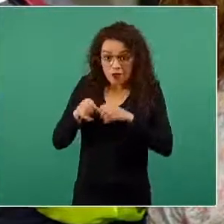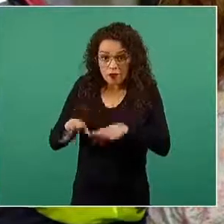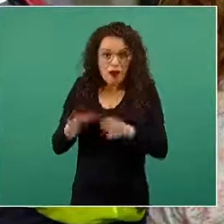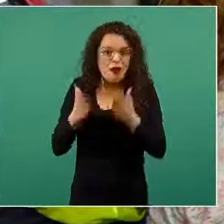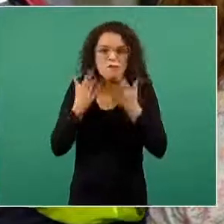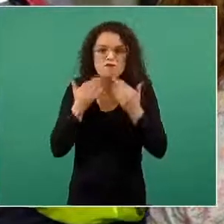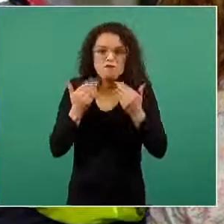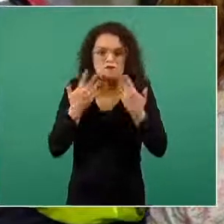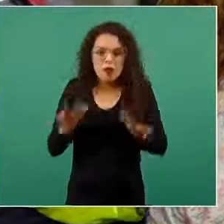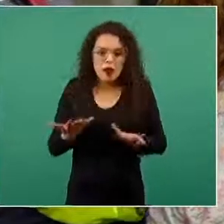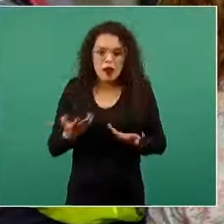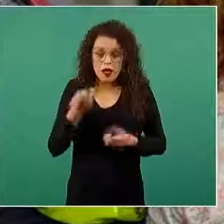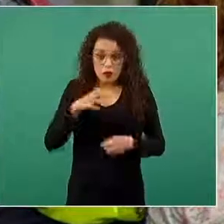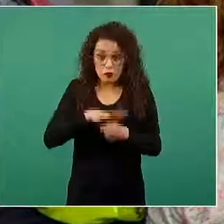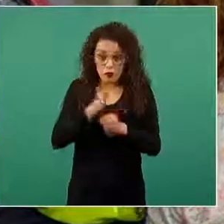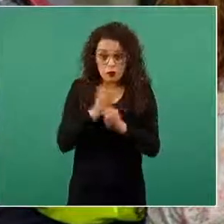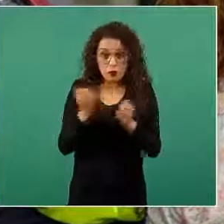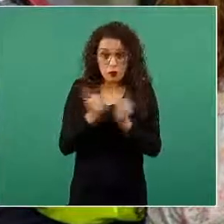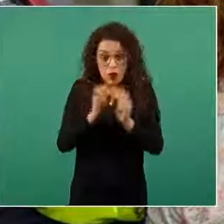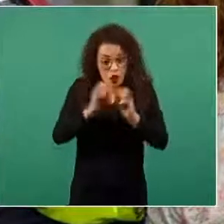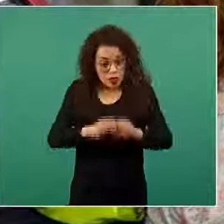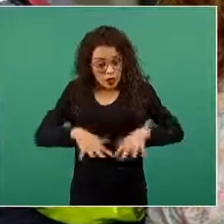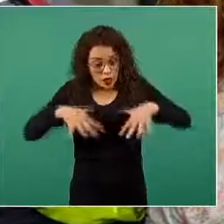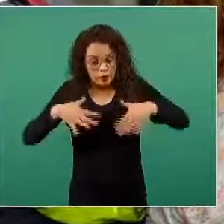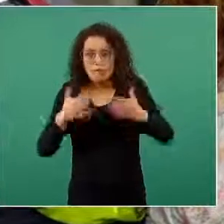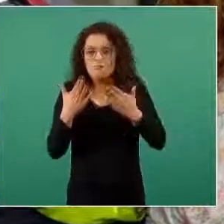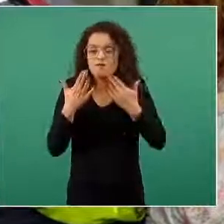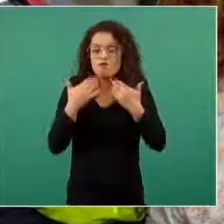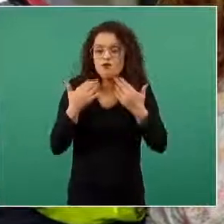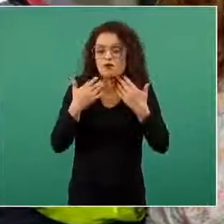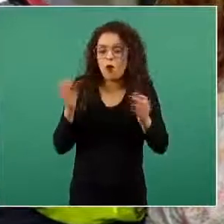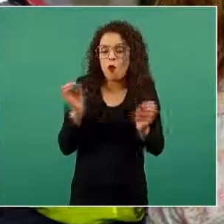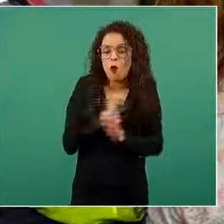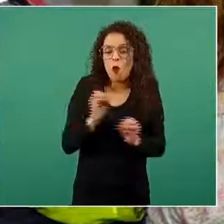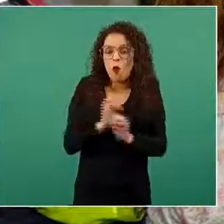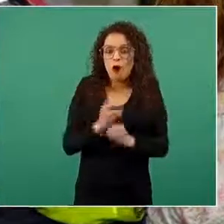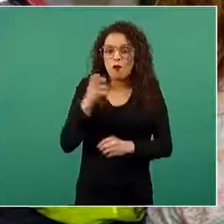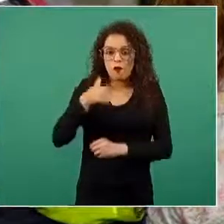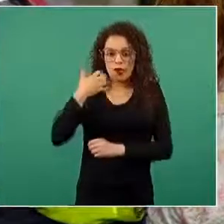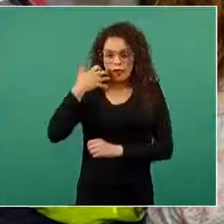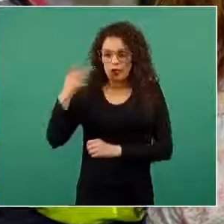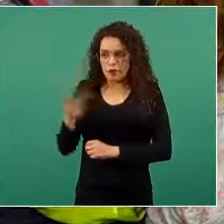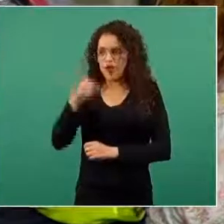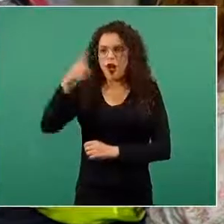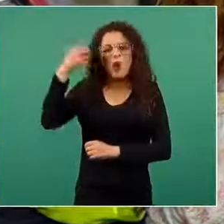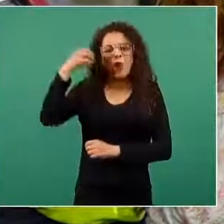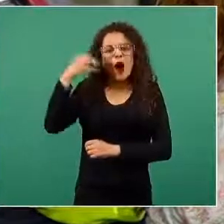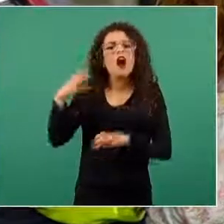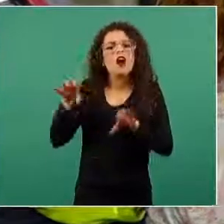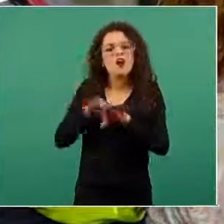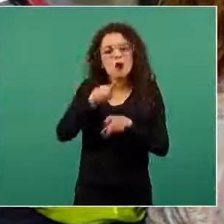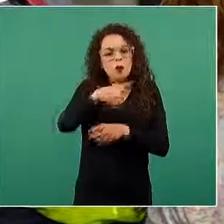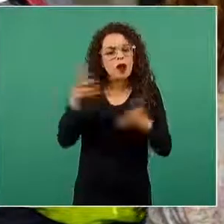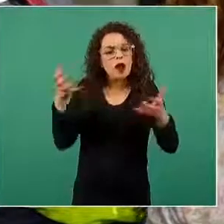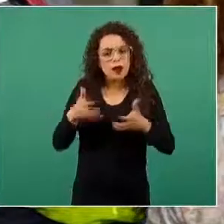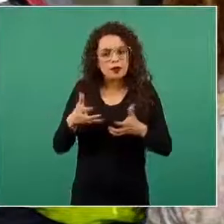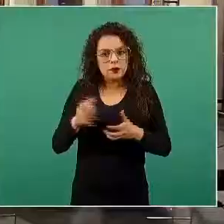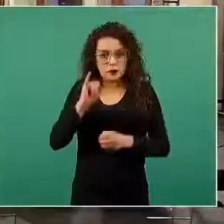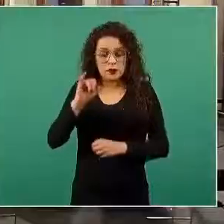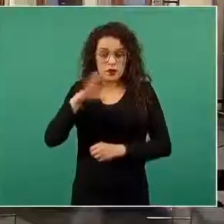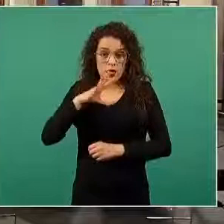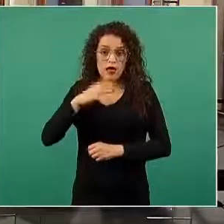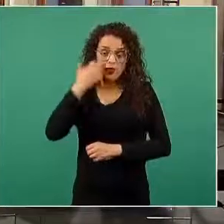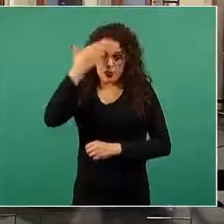asambleas. Entonces la pregunta es si en este caso, en Oaxaca, pues cómo ha sido el proceso y si hay algunas comunidades que no han